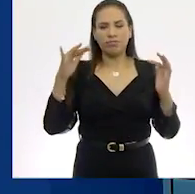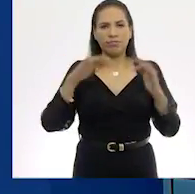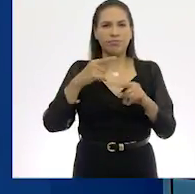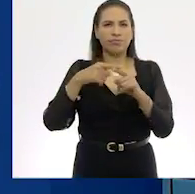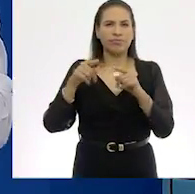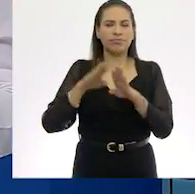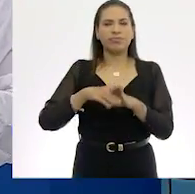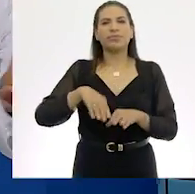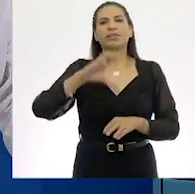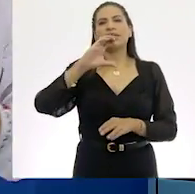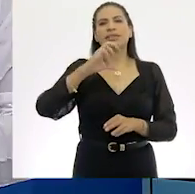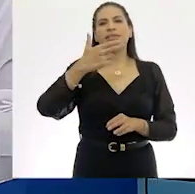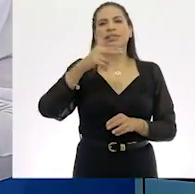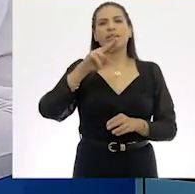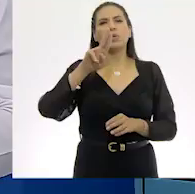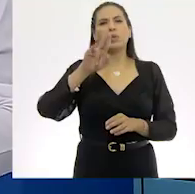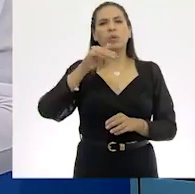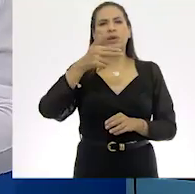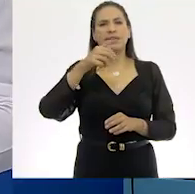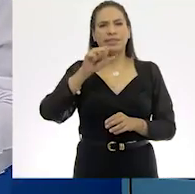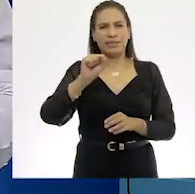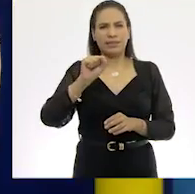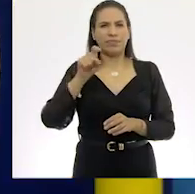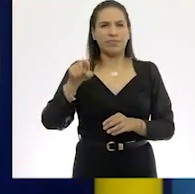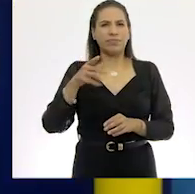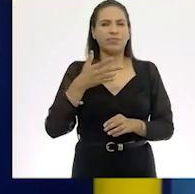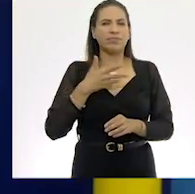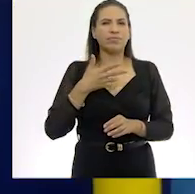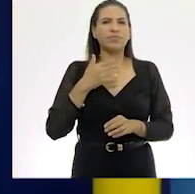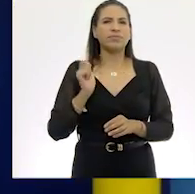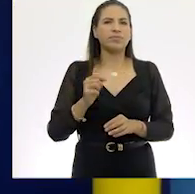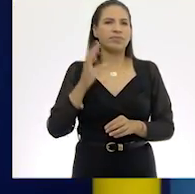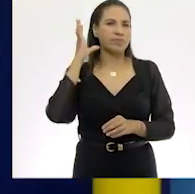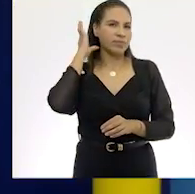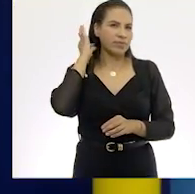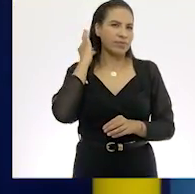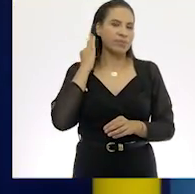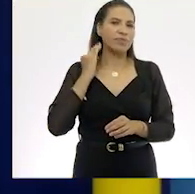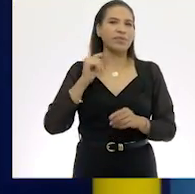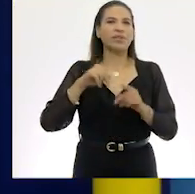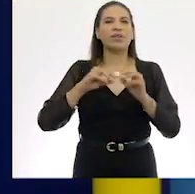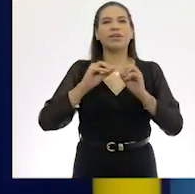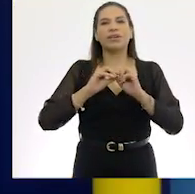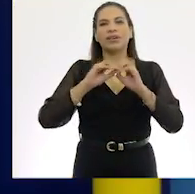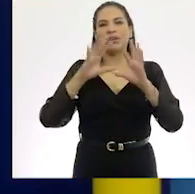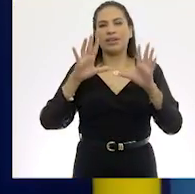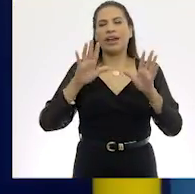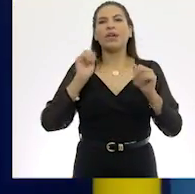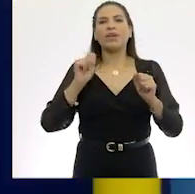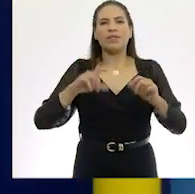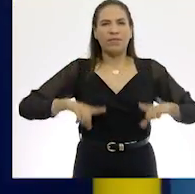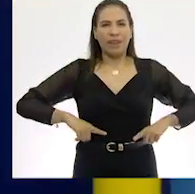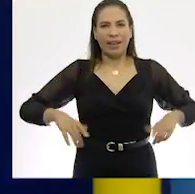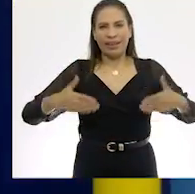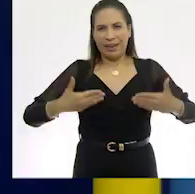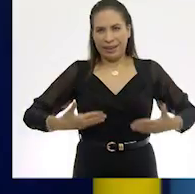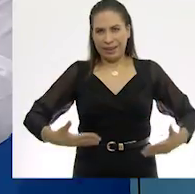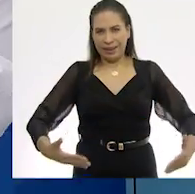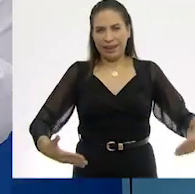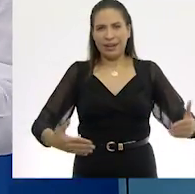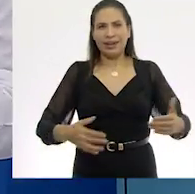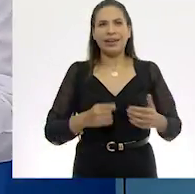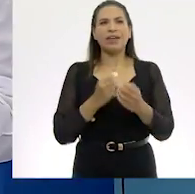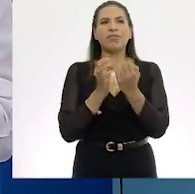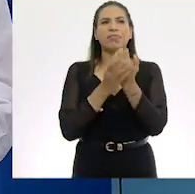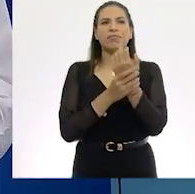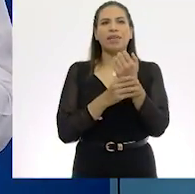bonitas chihuis. Estas chihuis tienen el cabello largo, las faldas largas y llevan en las